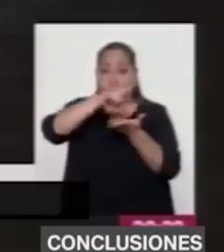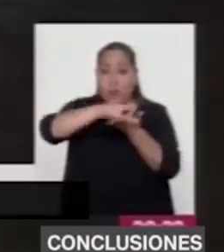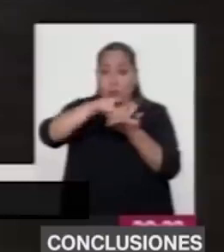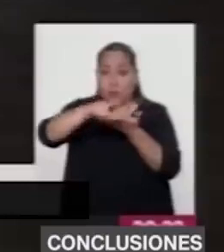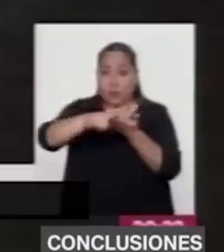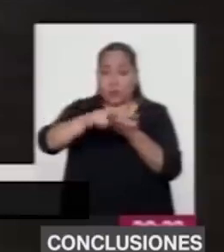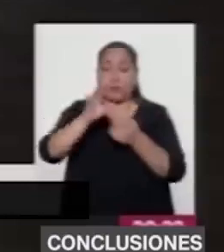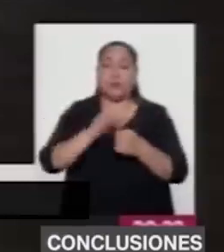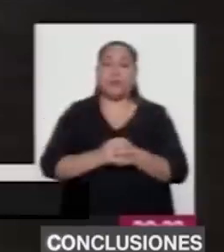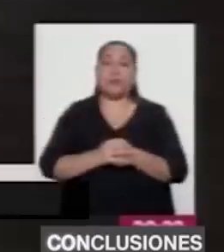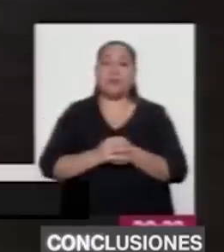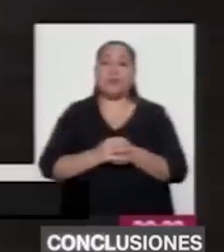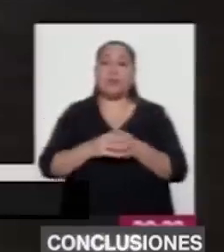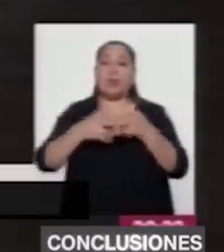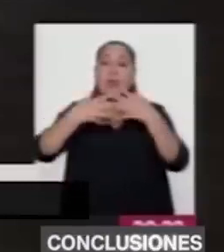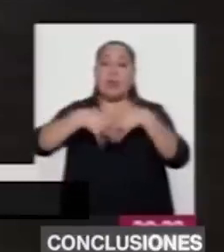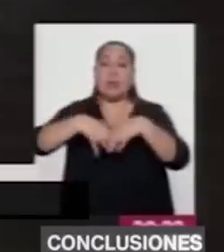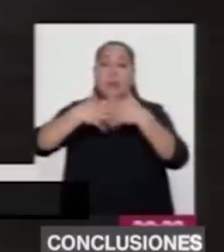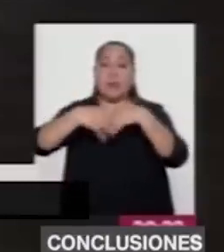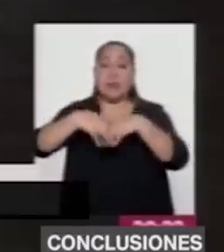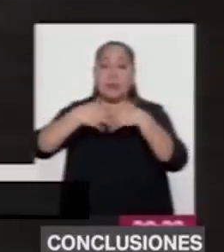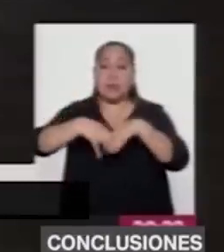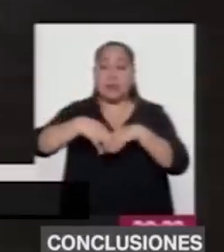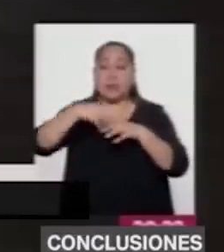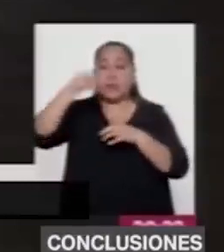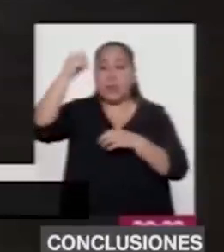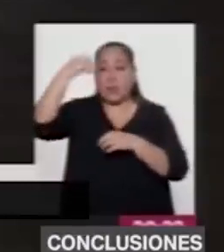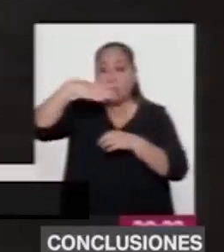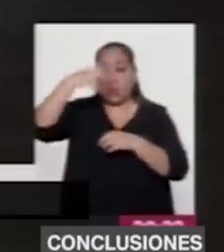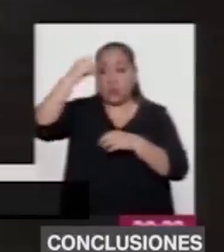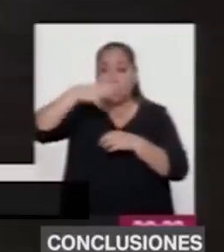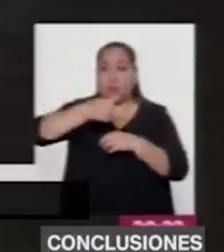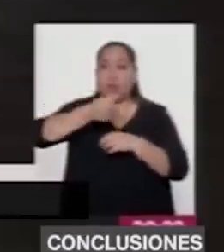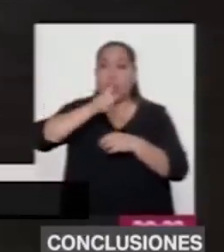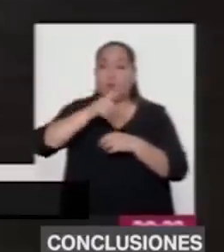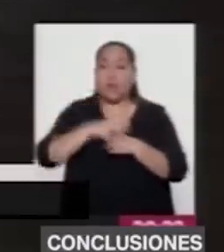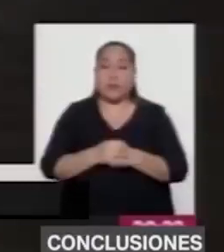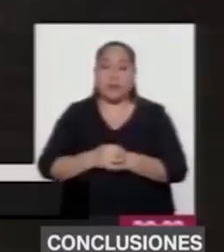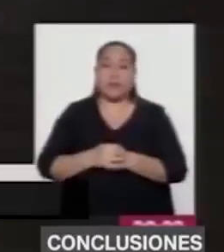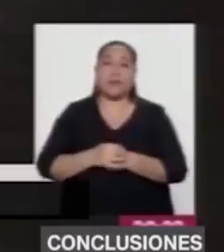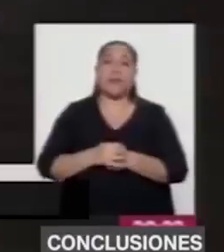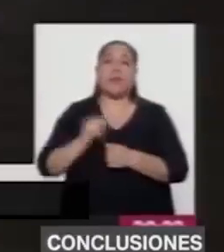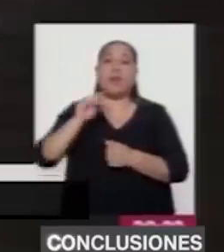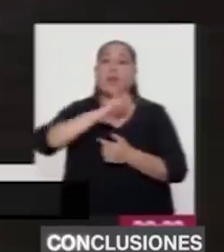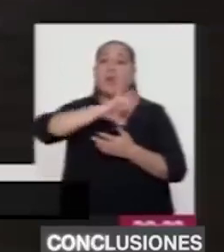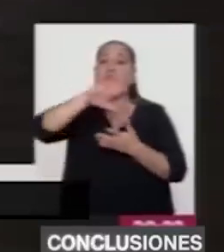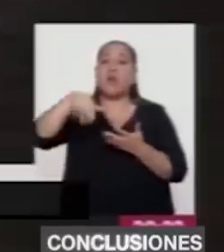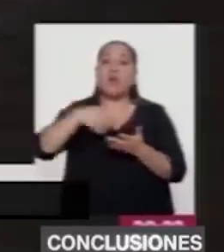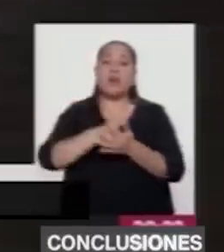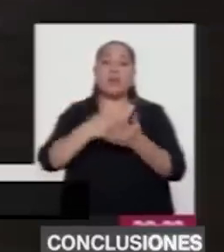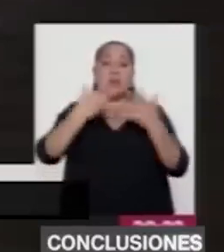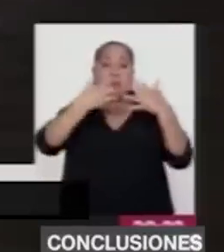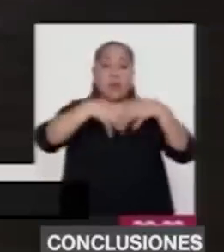centrales hidroeléctricas y todas aquellas infraestructura